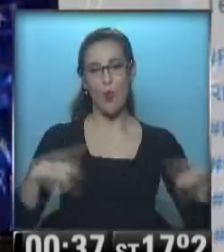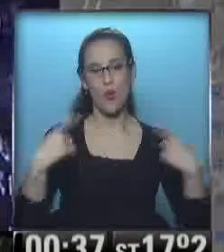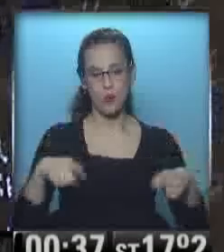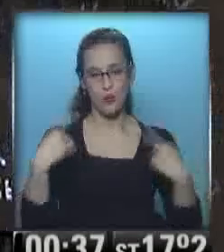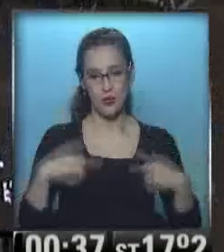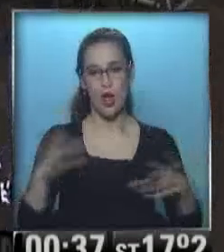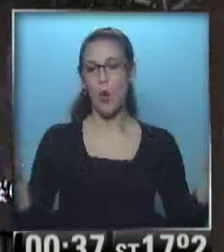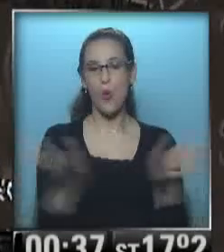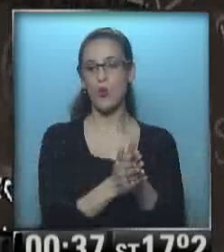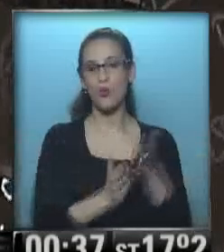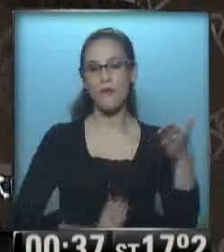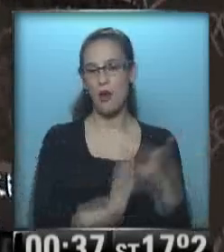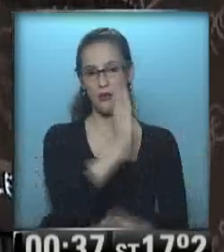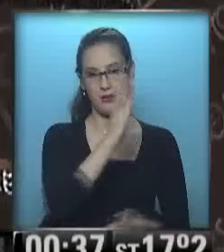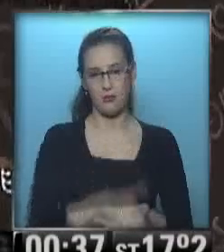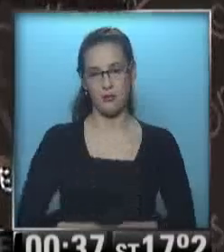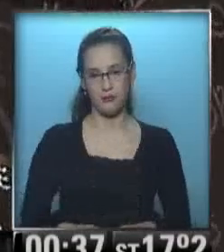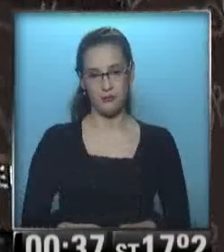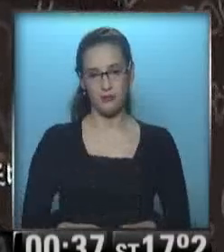para siempre.